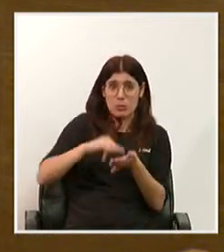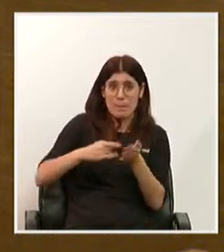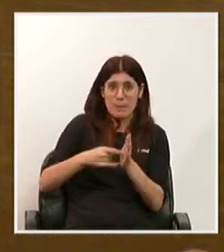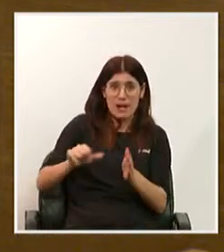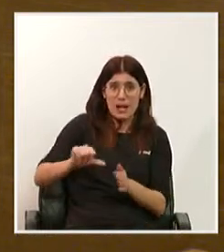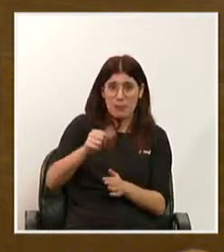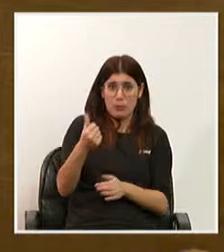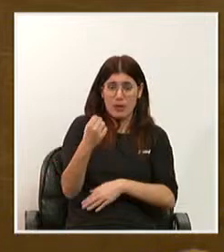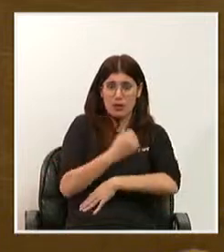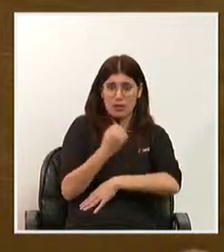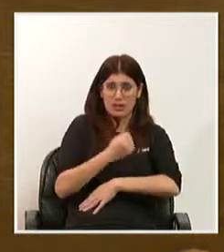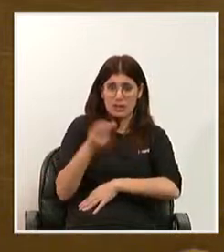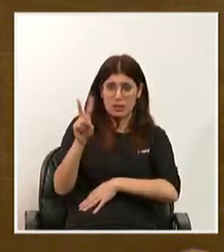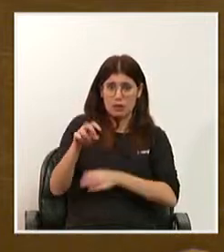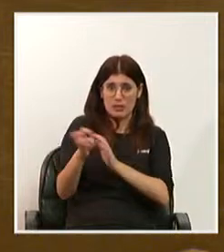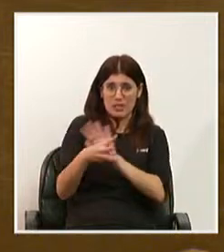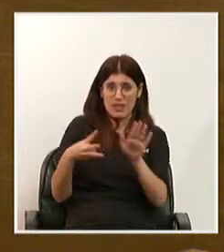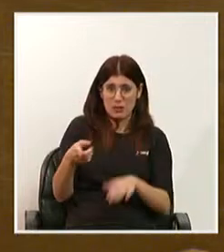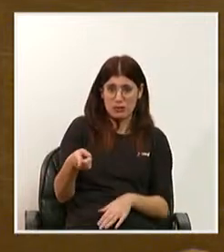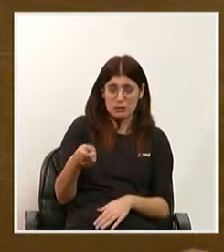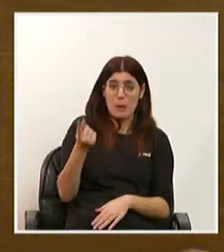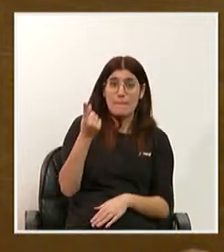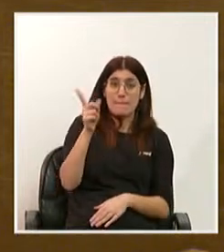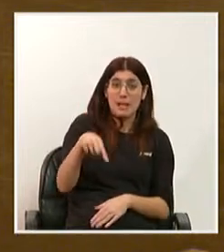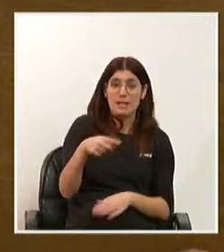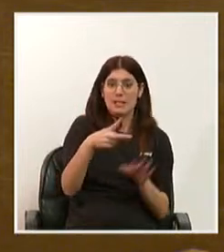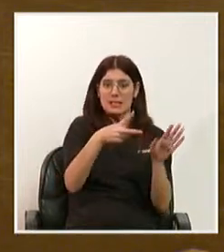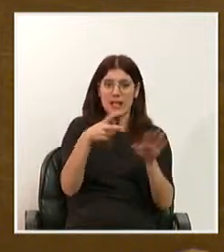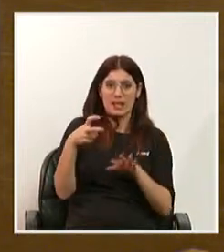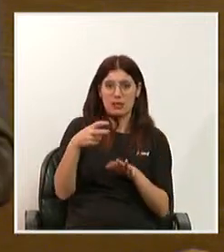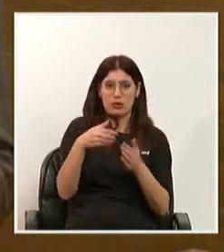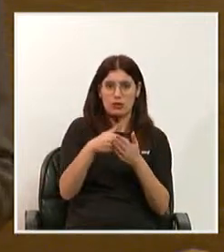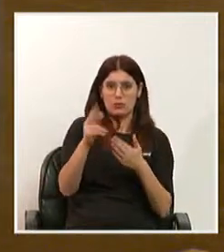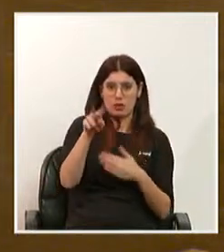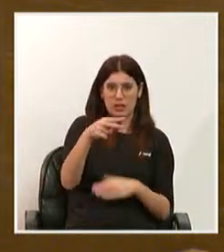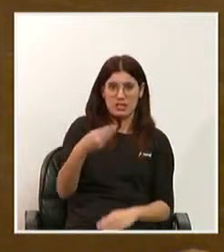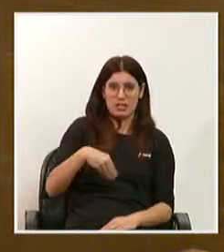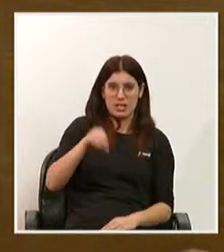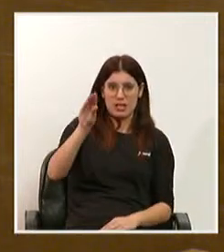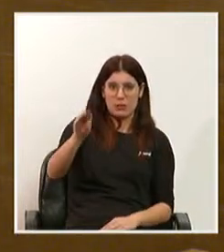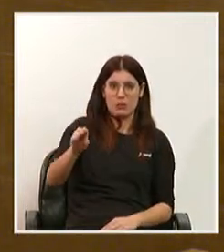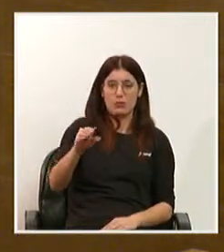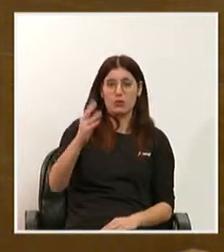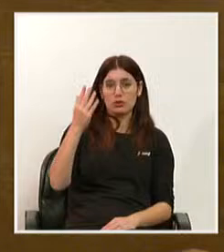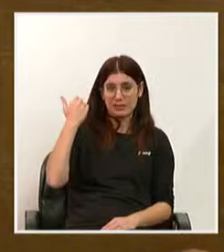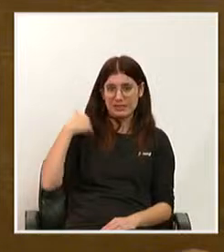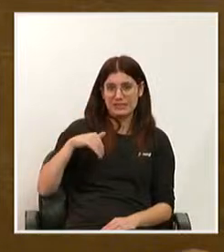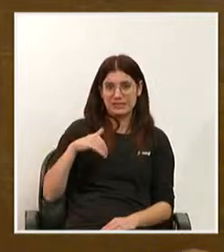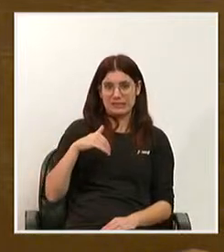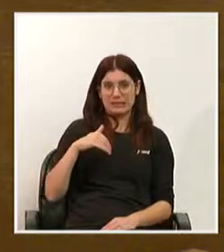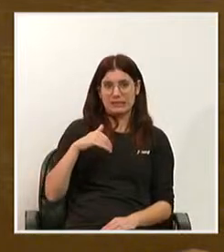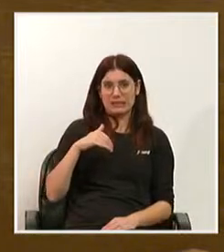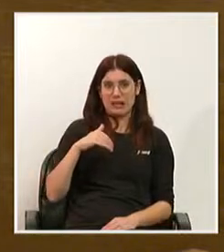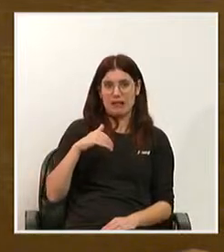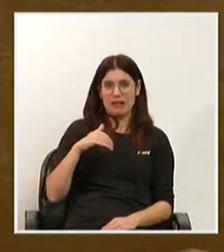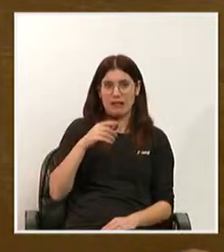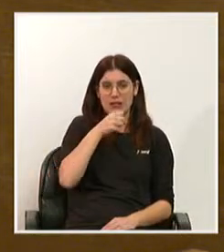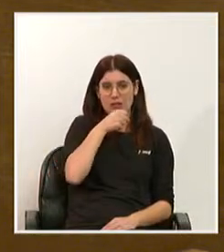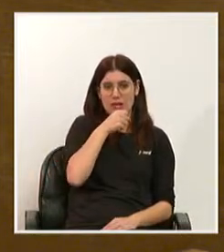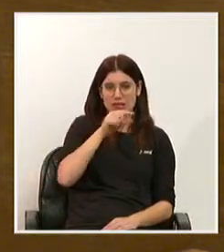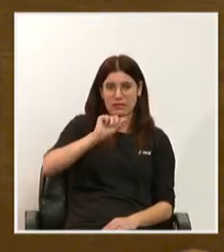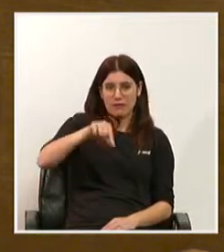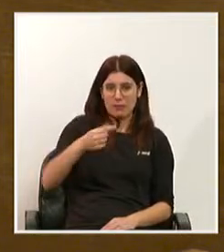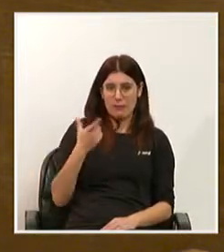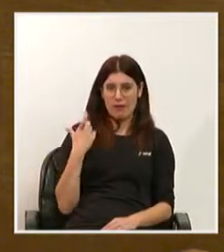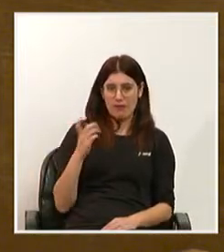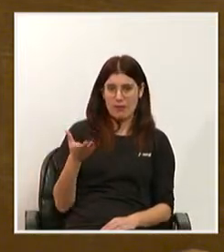diciembre de 2018 1700 millones de euros que ya están camino de aquello que los socialistas firmaron